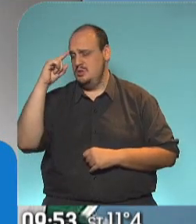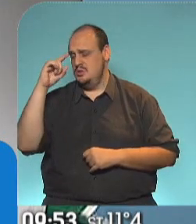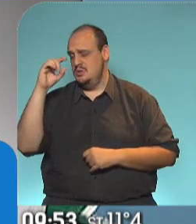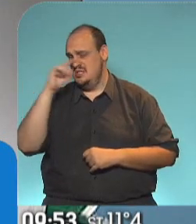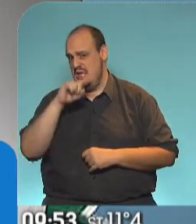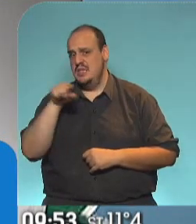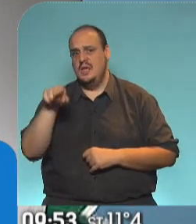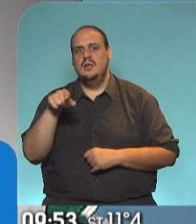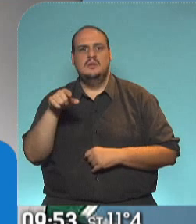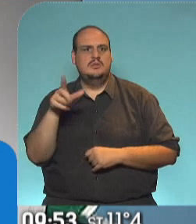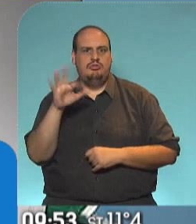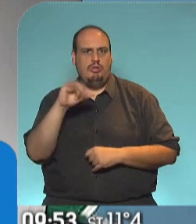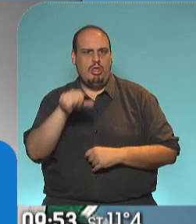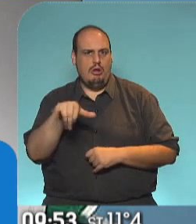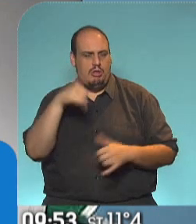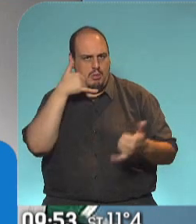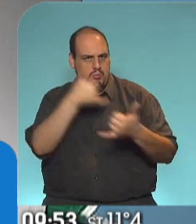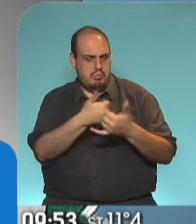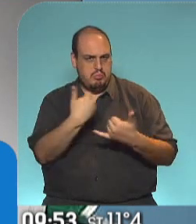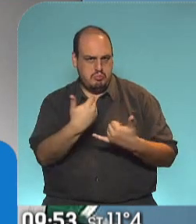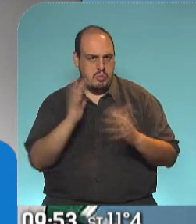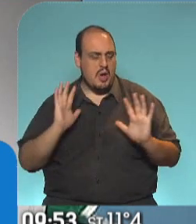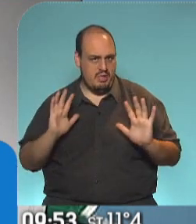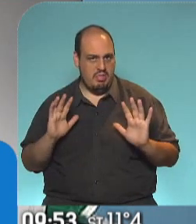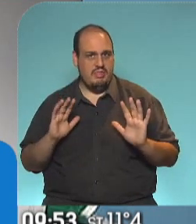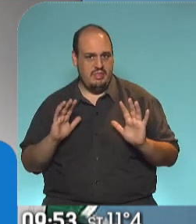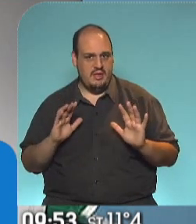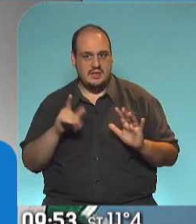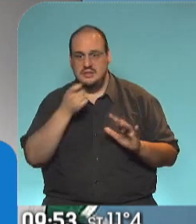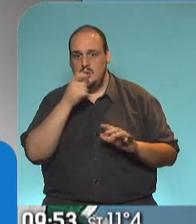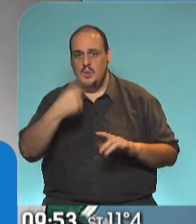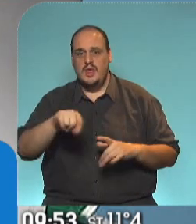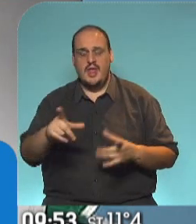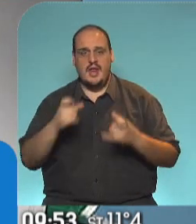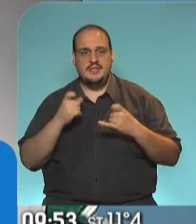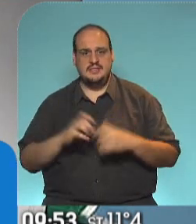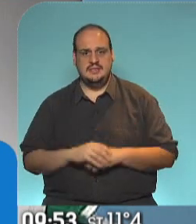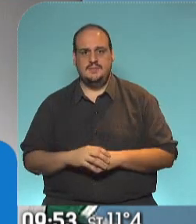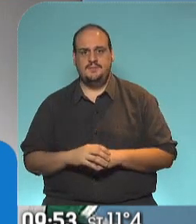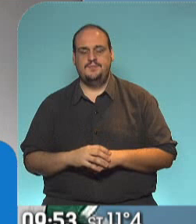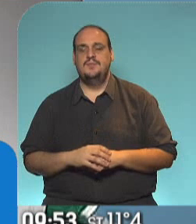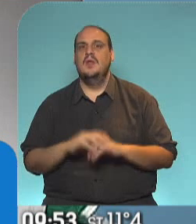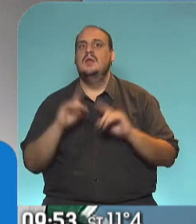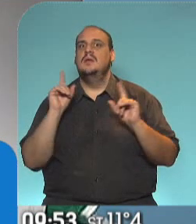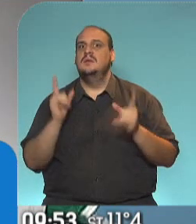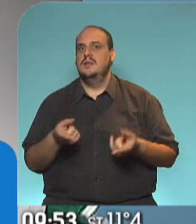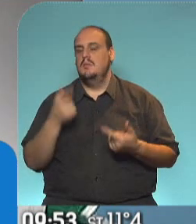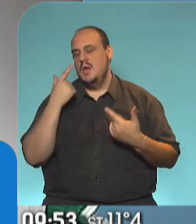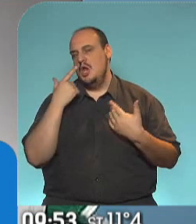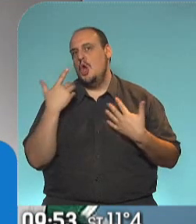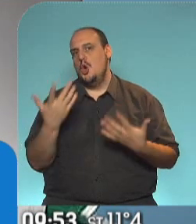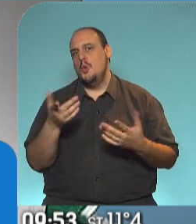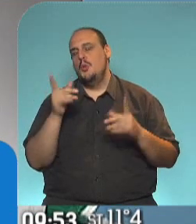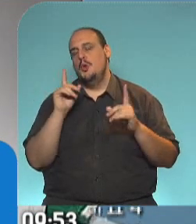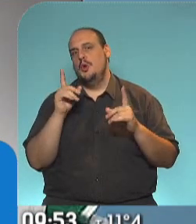funcionando los siete días de la semana para llamar en el momento que lo necesiten también por supuesto sigue sigue